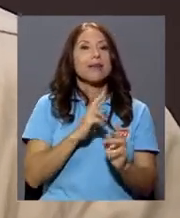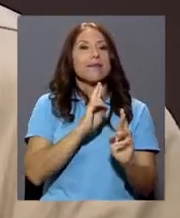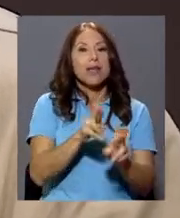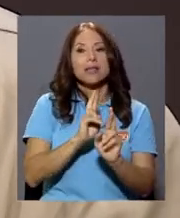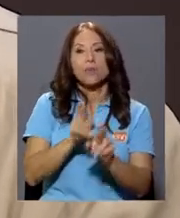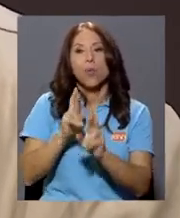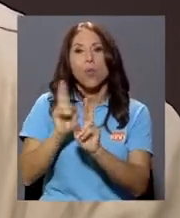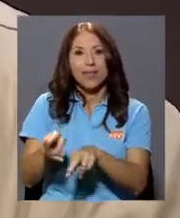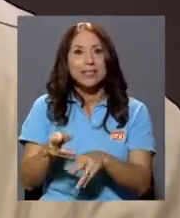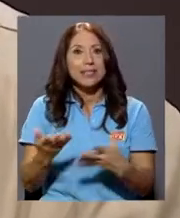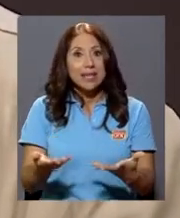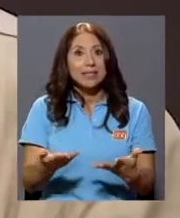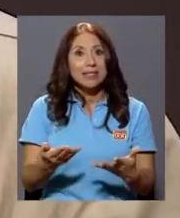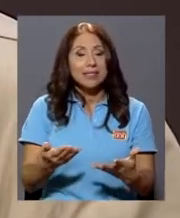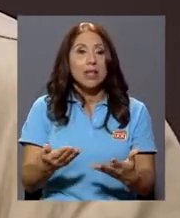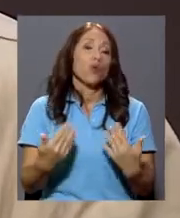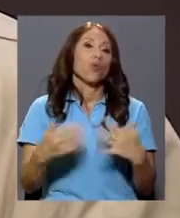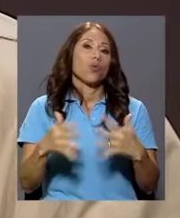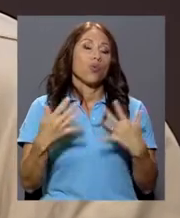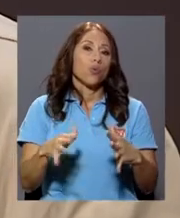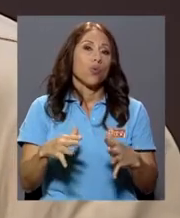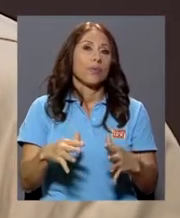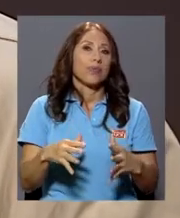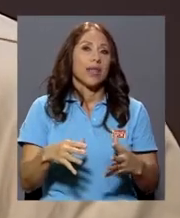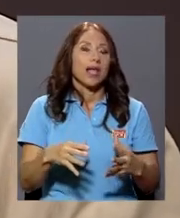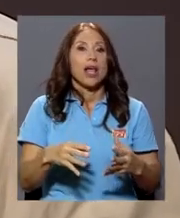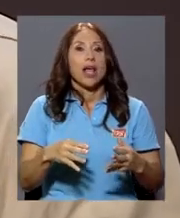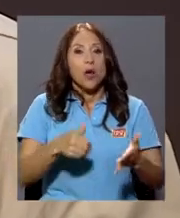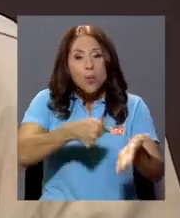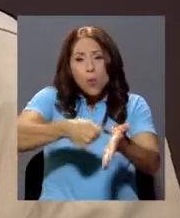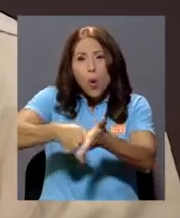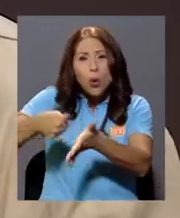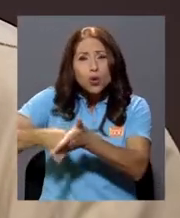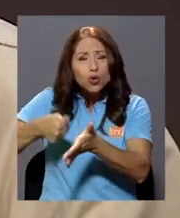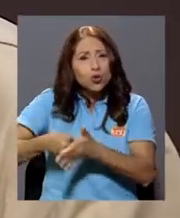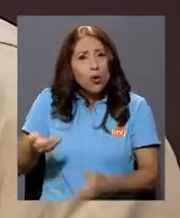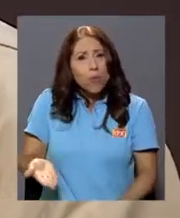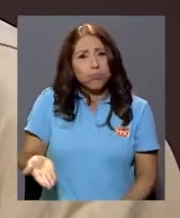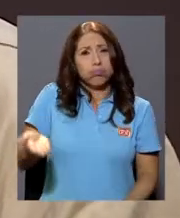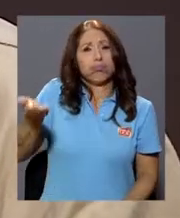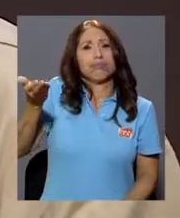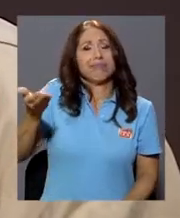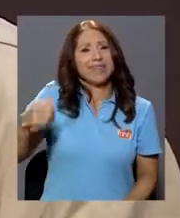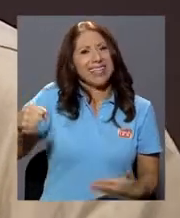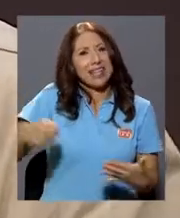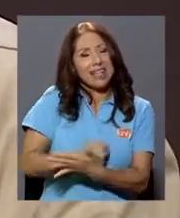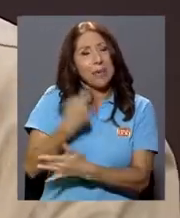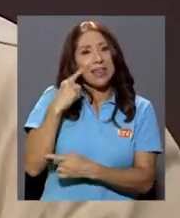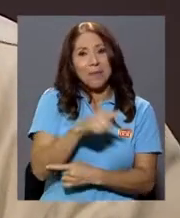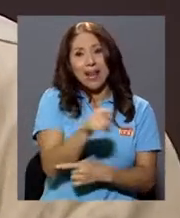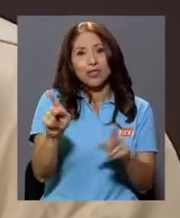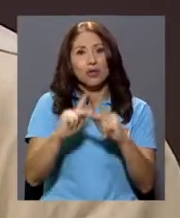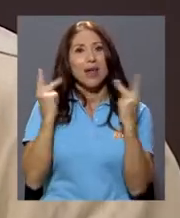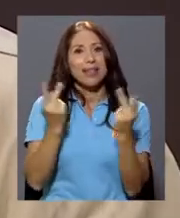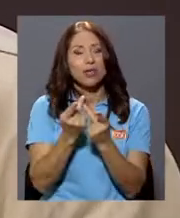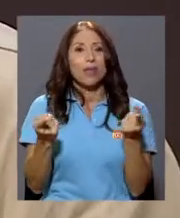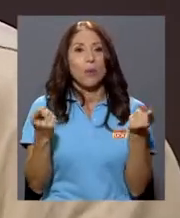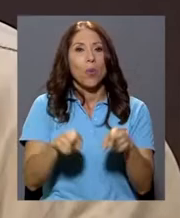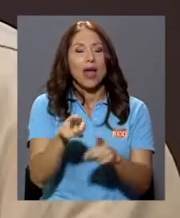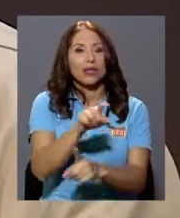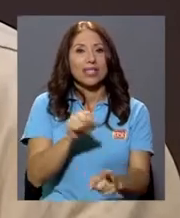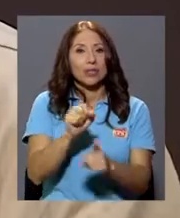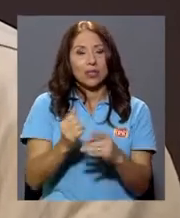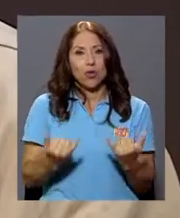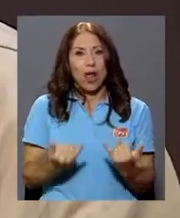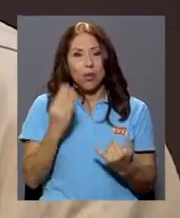respuestas, que hubo un incremento importante de los votos, desgraciadamente, para estos partidos, que ha provocado toda esta situación